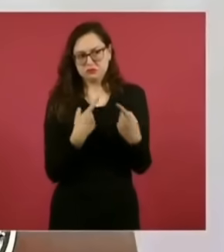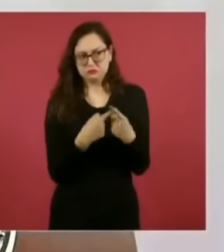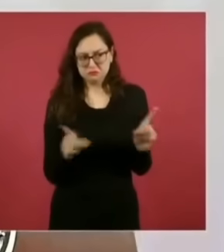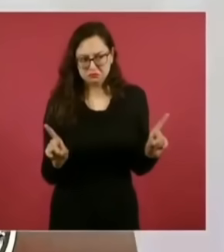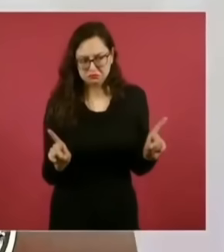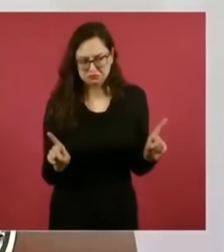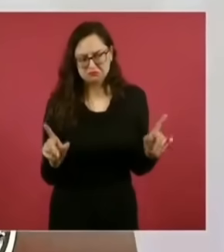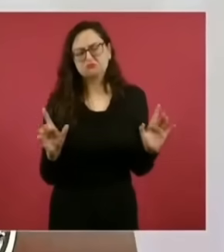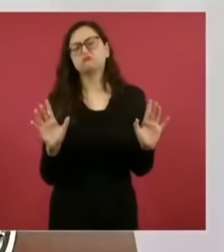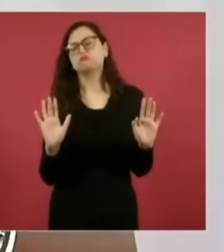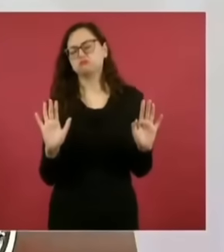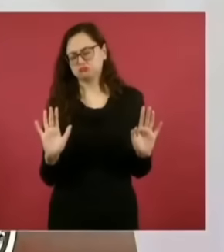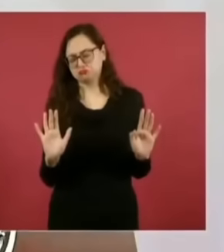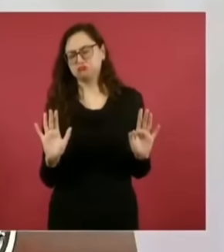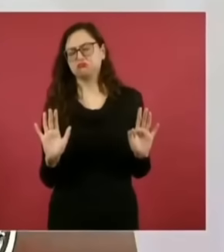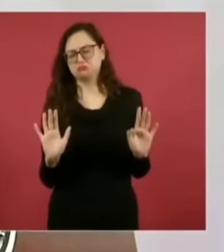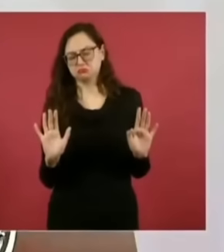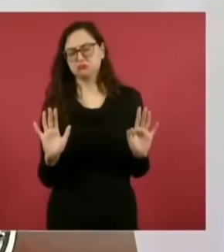de que